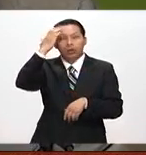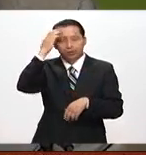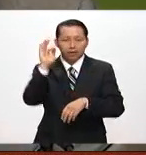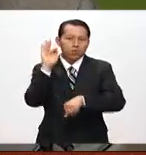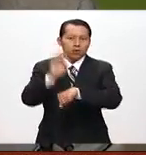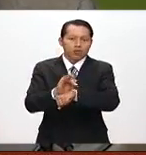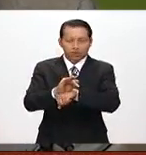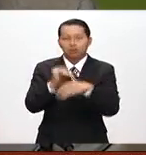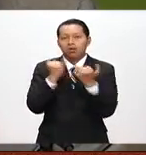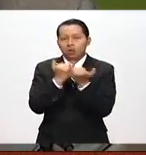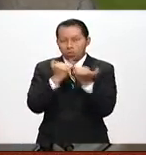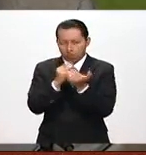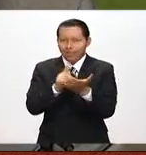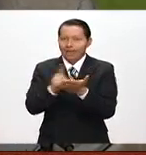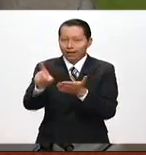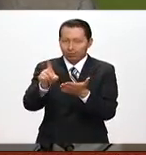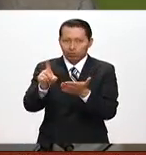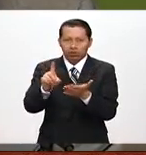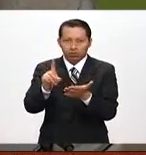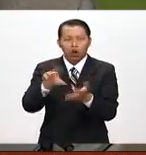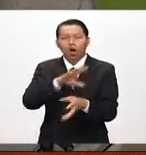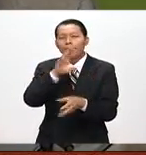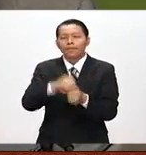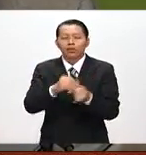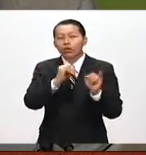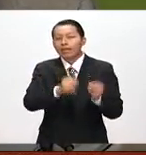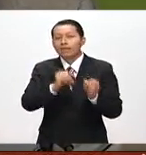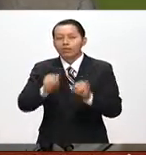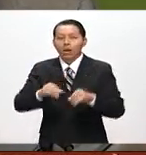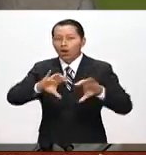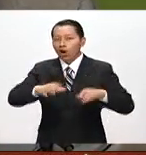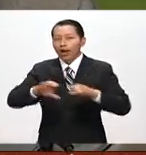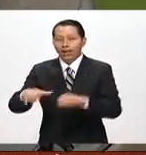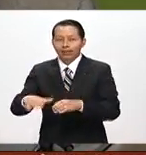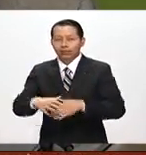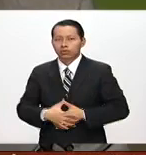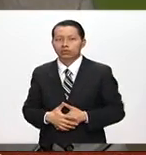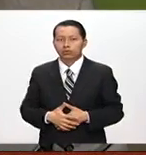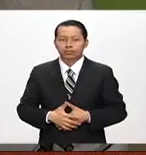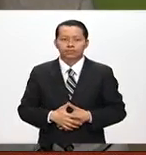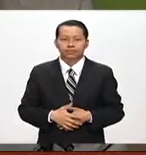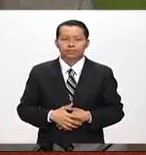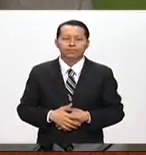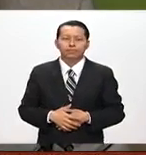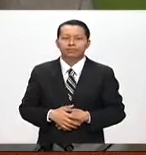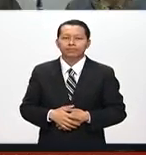protección y vigencia de sus derechos, tanto individuales como colectivos.